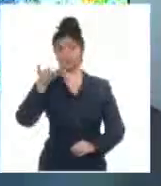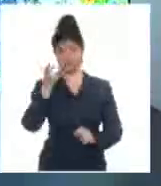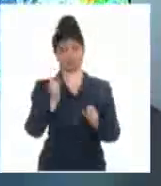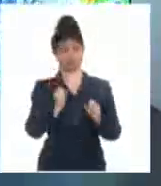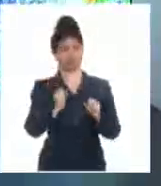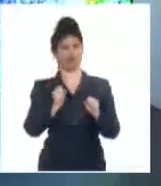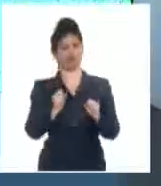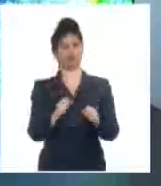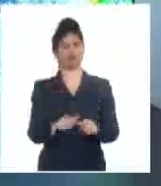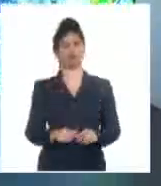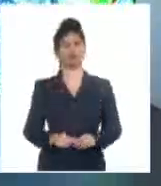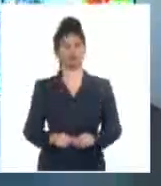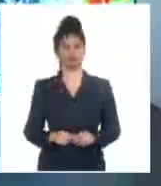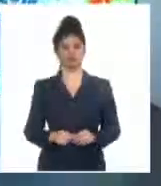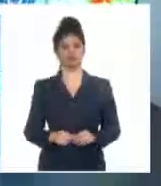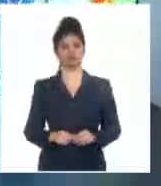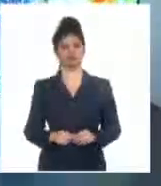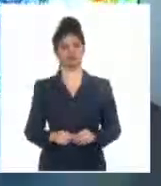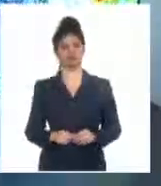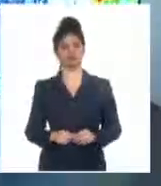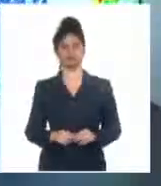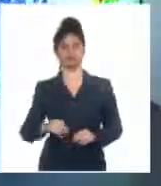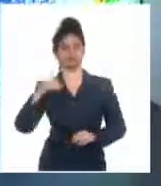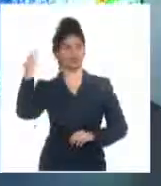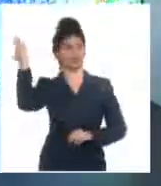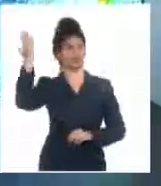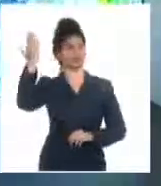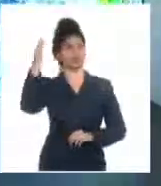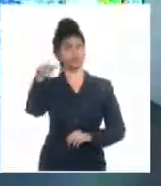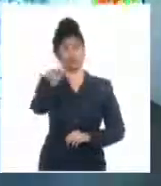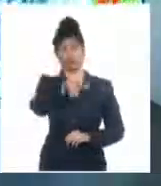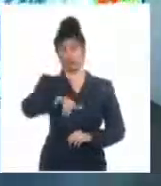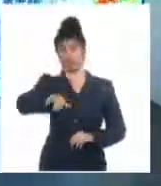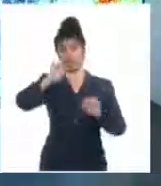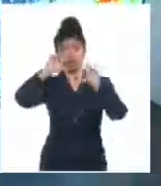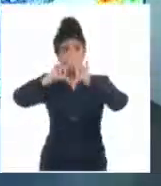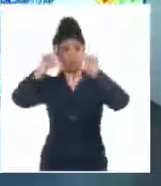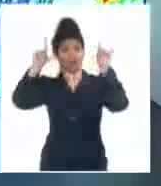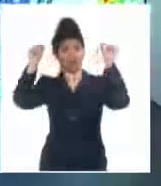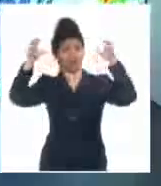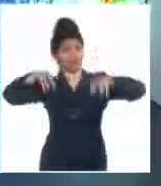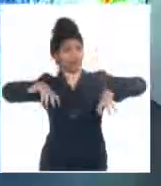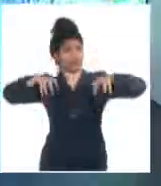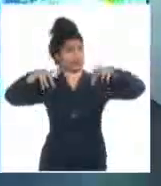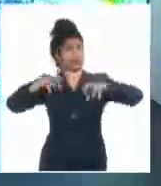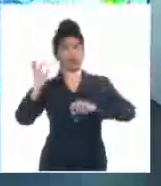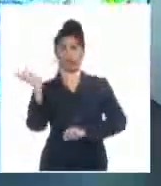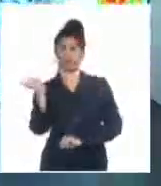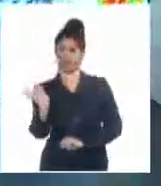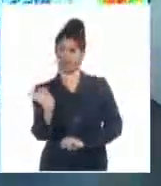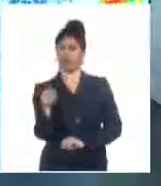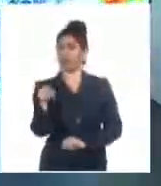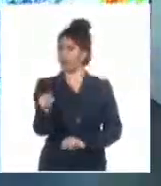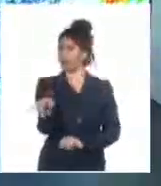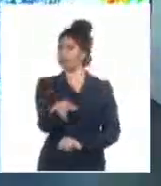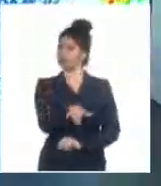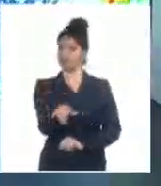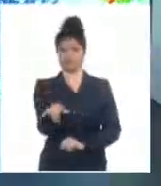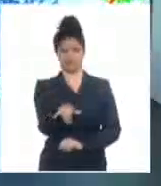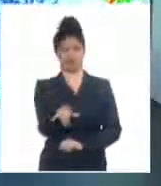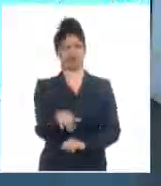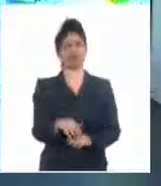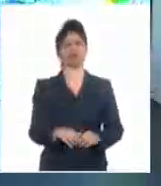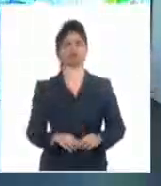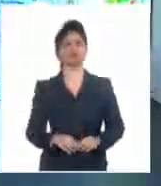seca, estable, continúan también limitadas las precipitaciones y así de similares se mantendrán las condiciones del tiempo durante el día de hoy.